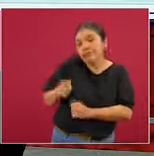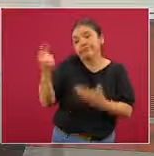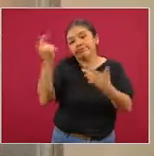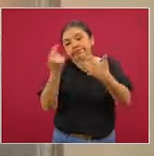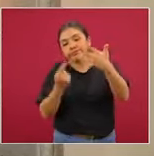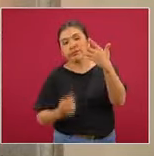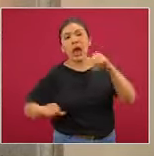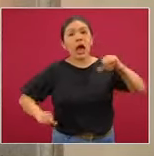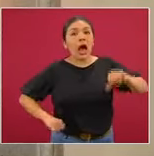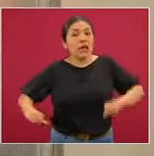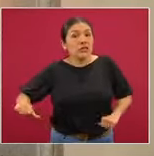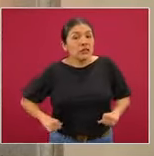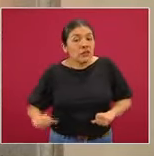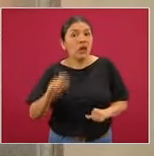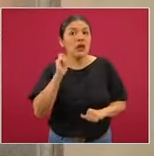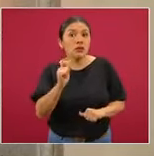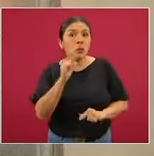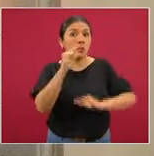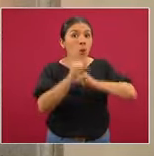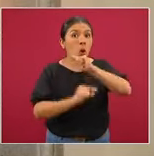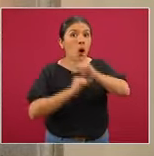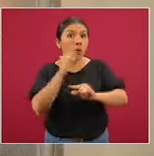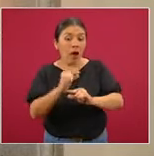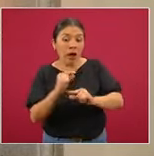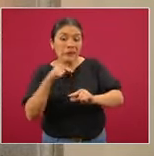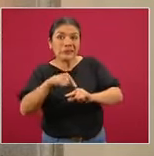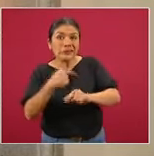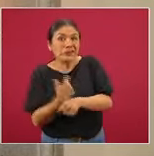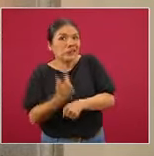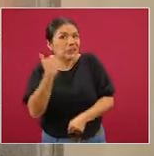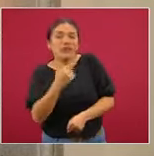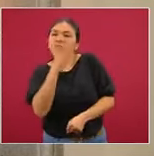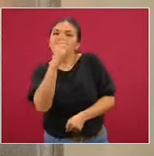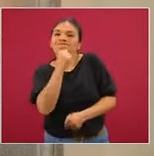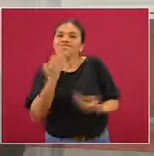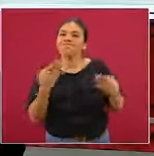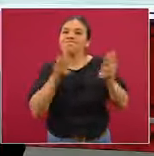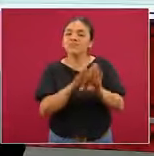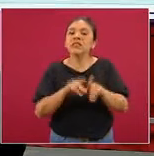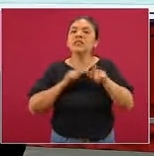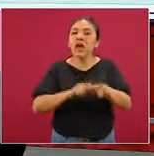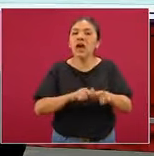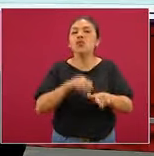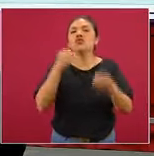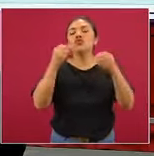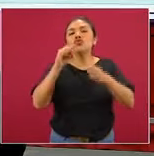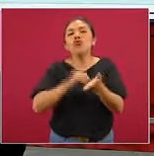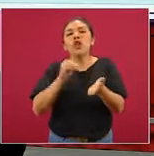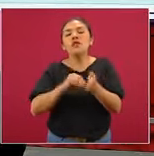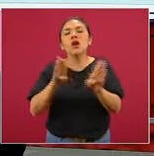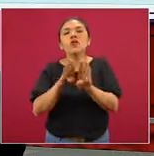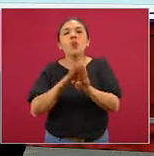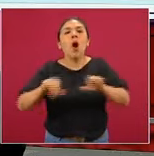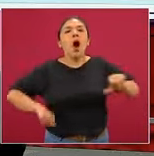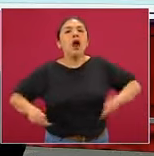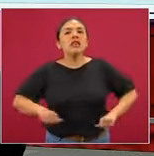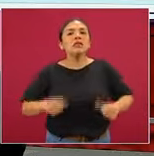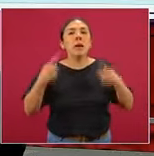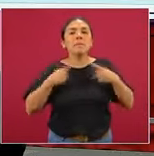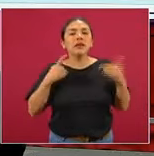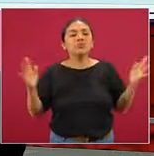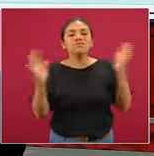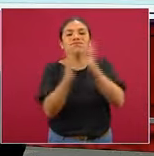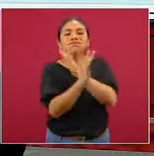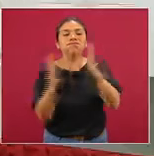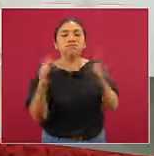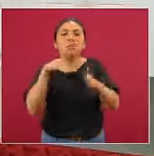aquellas actividades que en función del mismo riesgo nos ayudan a disminuir la actividad en el espacio público y